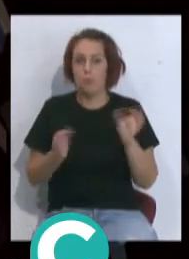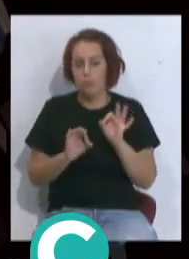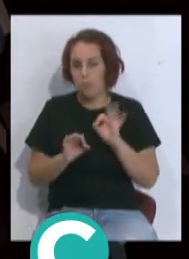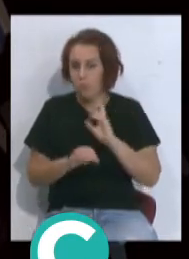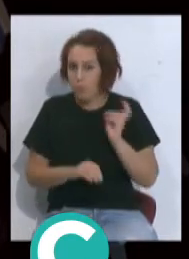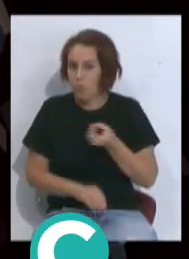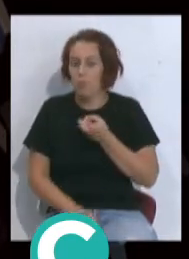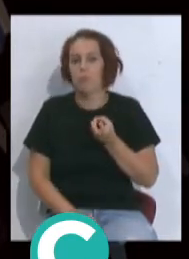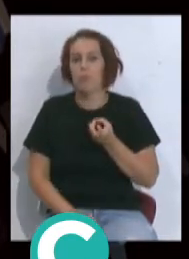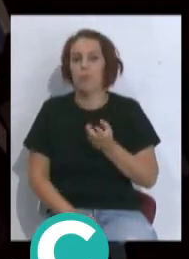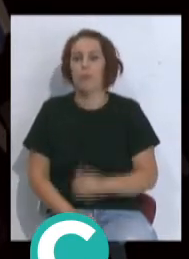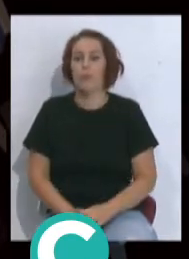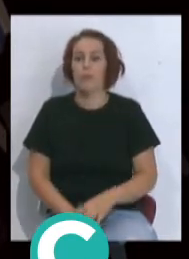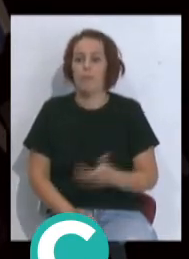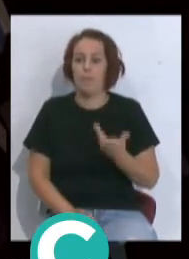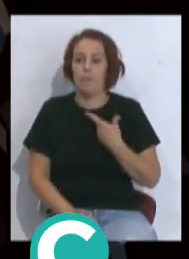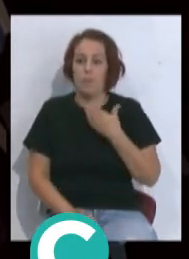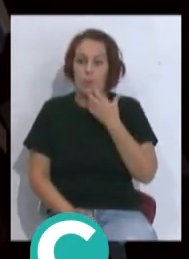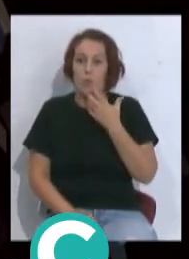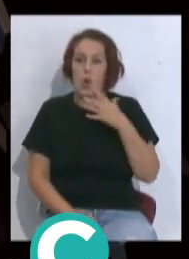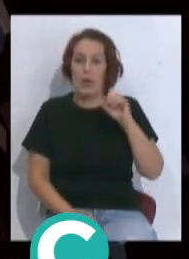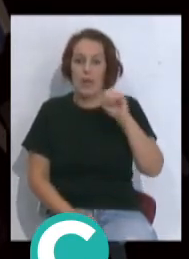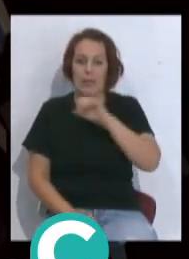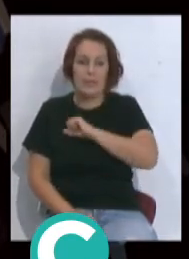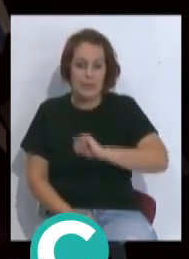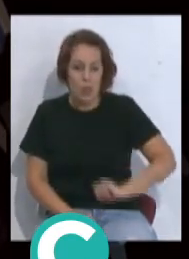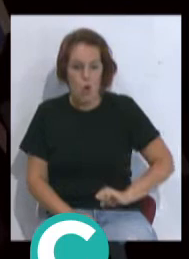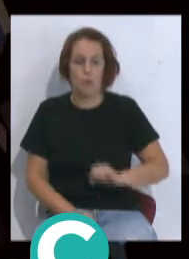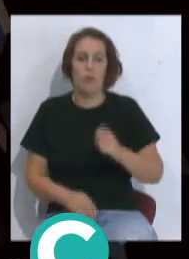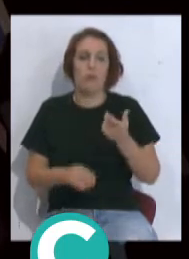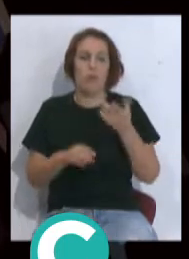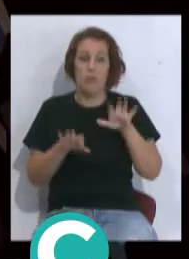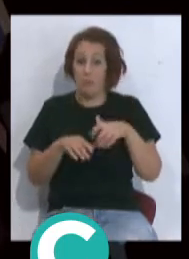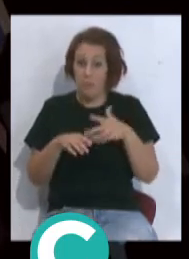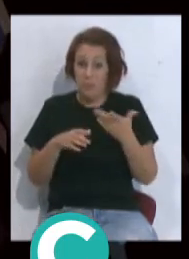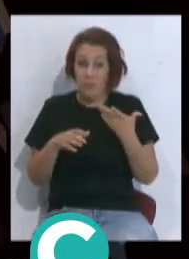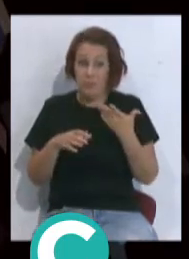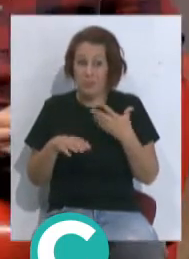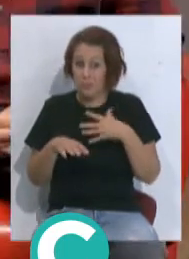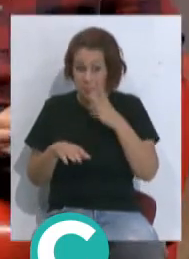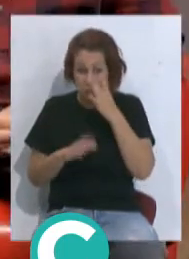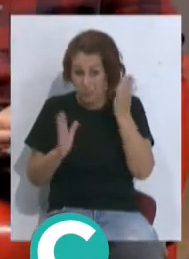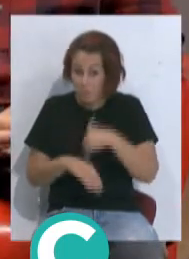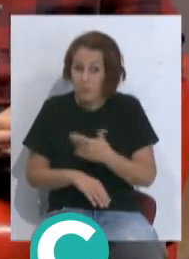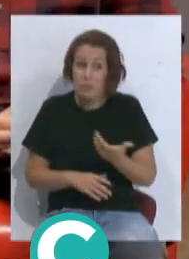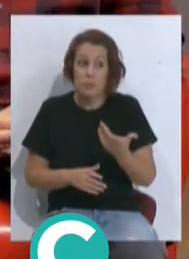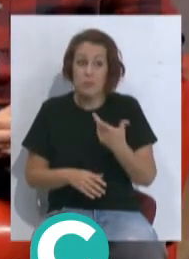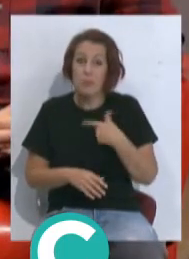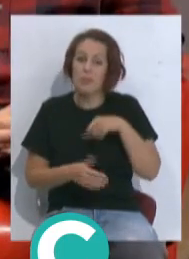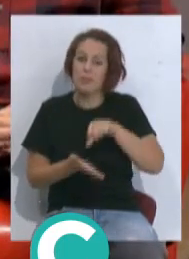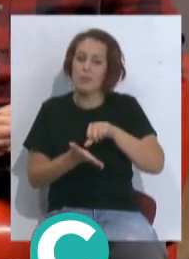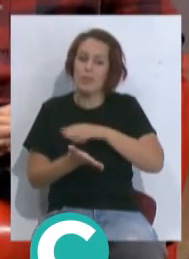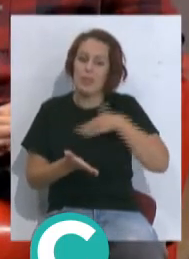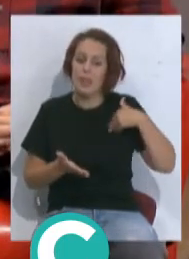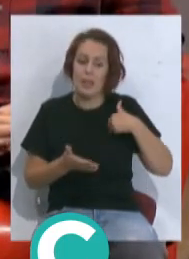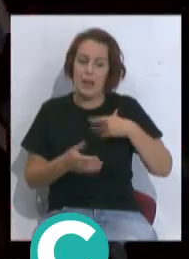Montevideo, en Salvador de Bahía. Y que en Cádiz no haya carnaval es un golpe muy duro para además una ciudad que quiere convertir